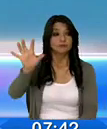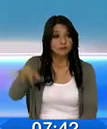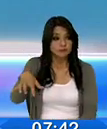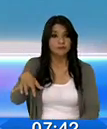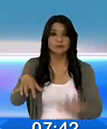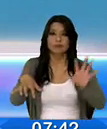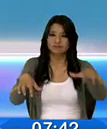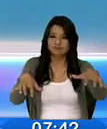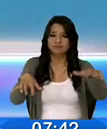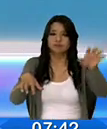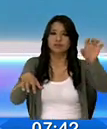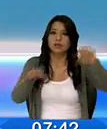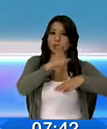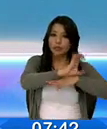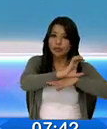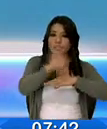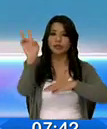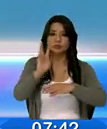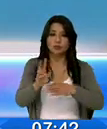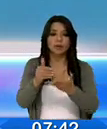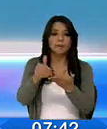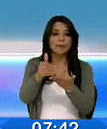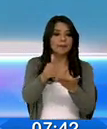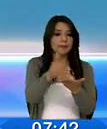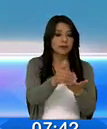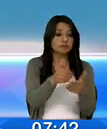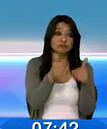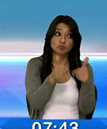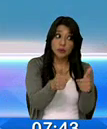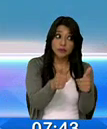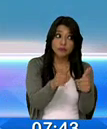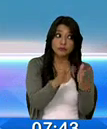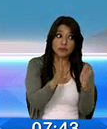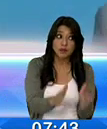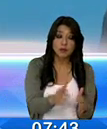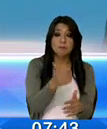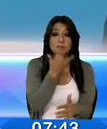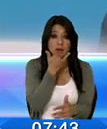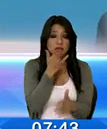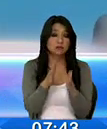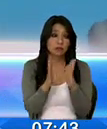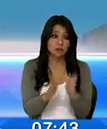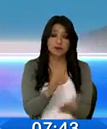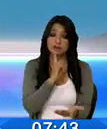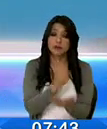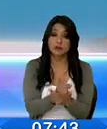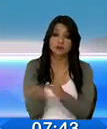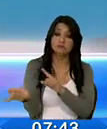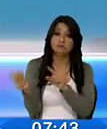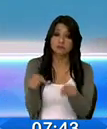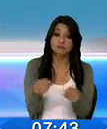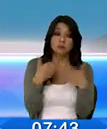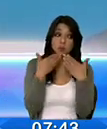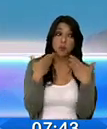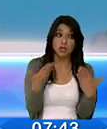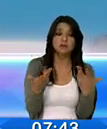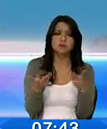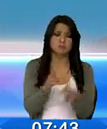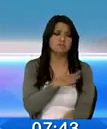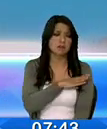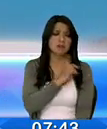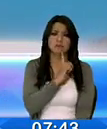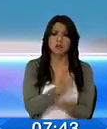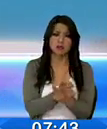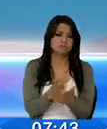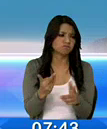el Estado ecuatoriano pueda hacer un filtro de los buenos y malos ciudadanos que tenemos acá, porque hay que reconocer que han llegado ciudadanos malos. Sin embargo,